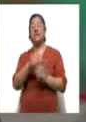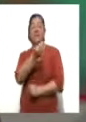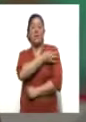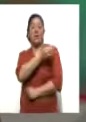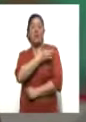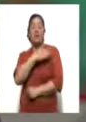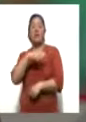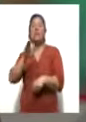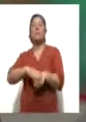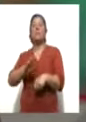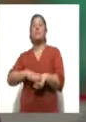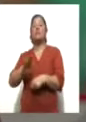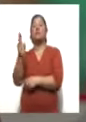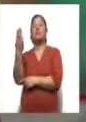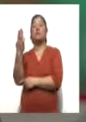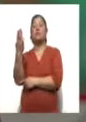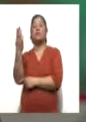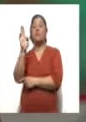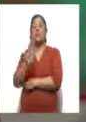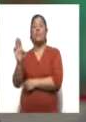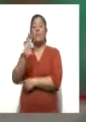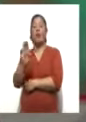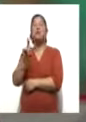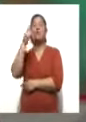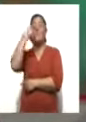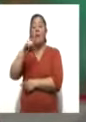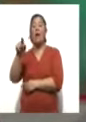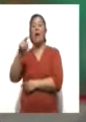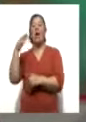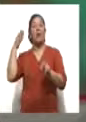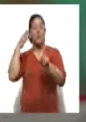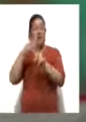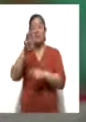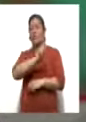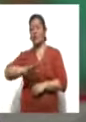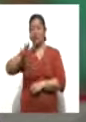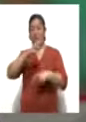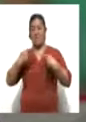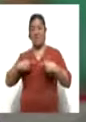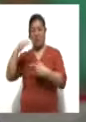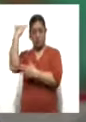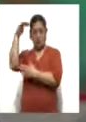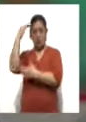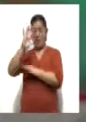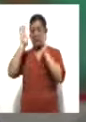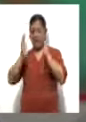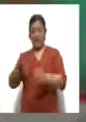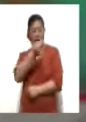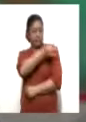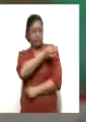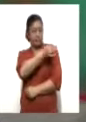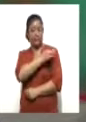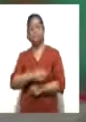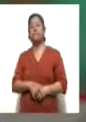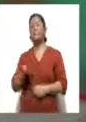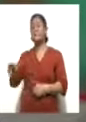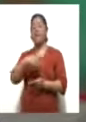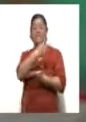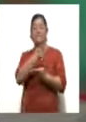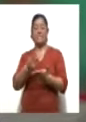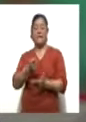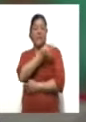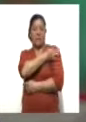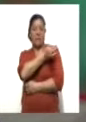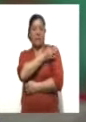con lo cual se cumplirá el objetivo de inmunizar a toda la población adulta que lo requiera, ya que en el Plan Nacional de Vacunación no se ha